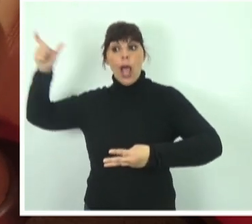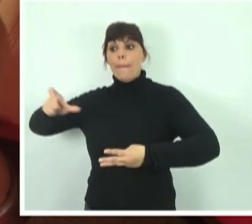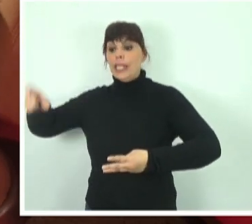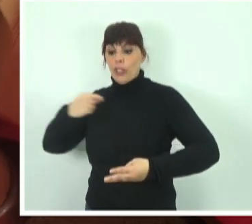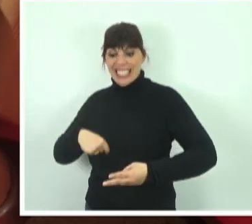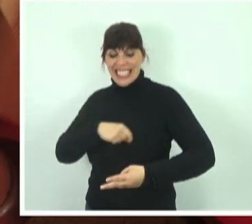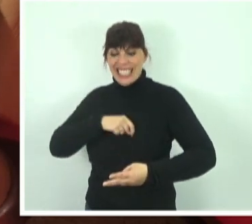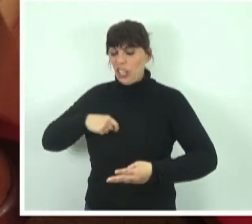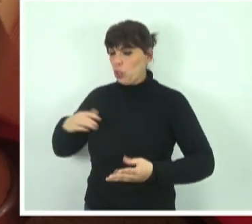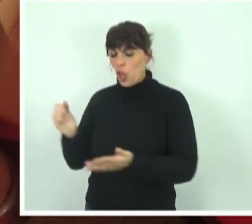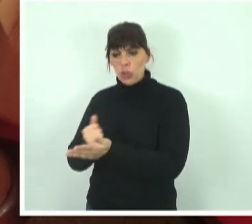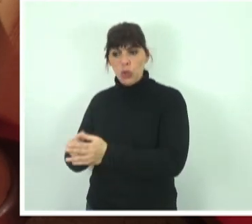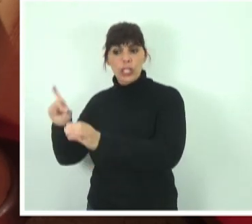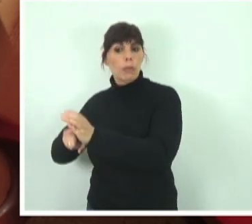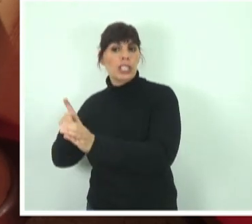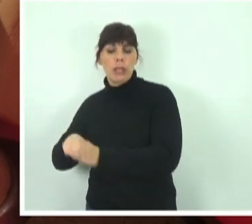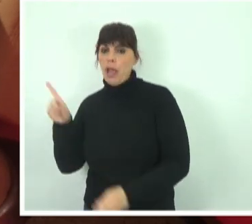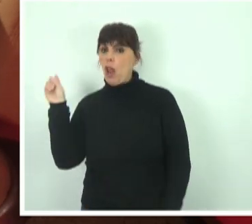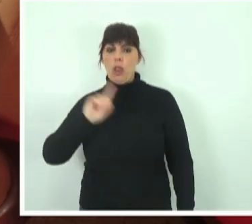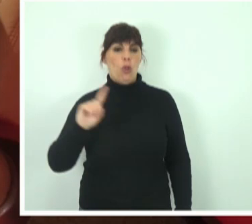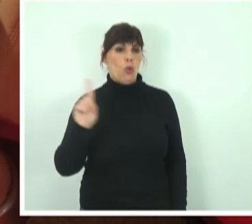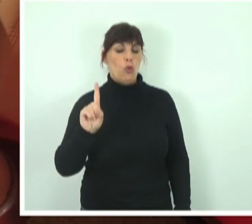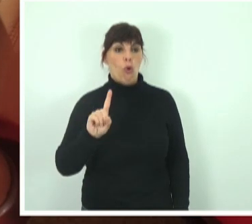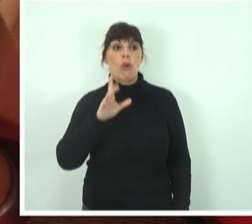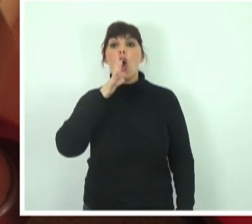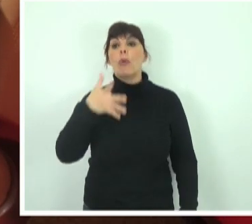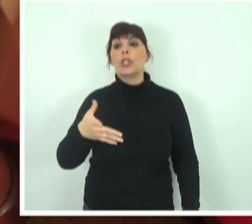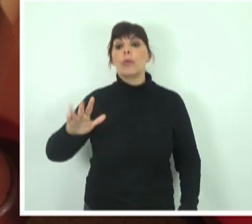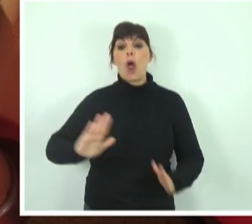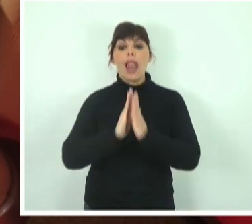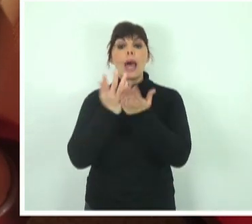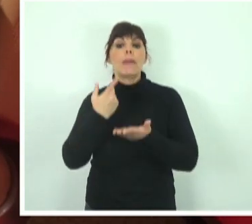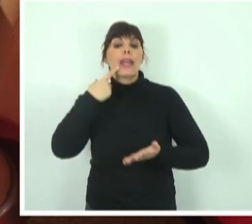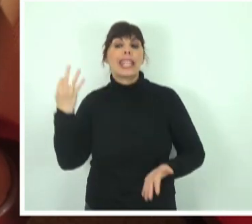Isaías 13, versículo 4, que Dios pasa revista por sus tropas.